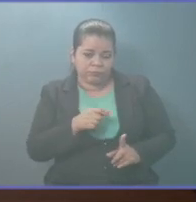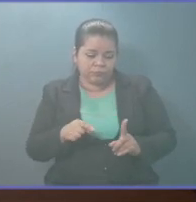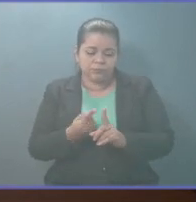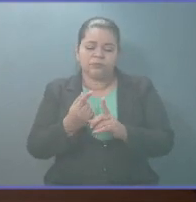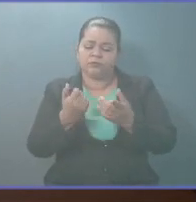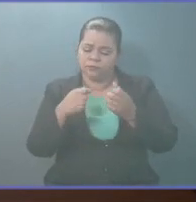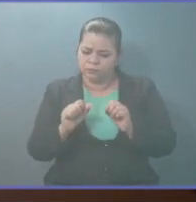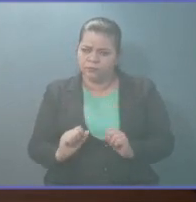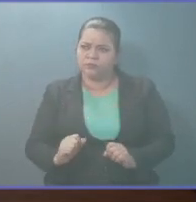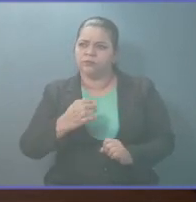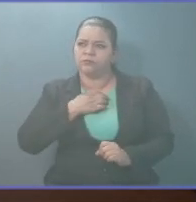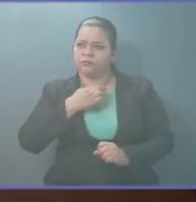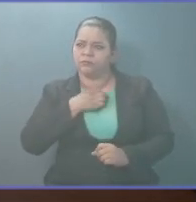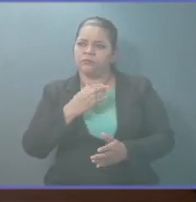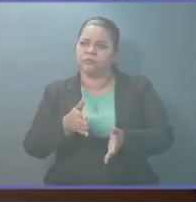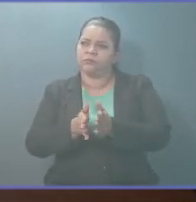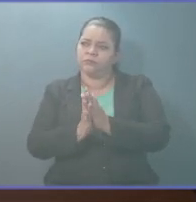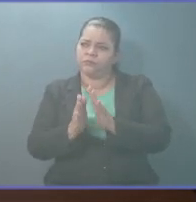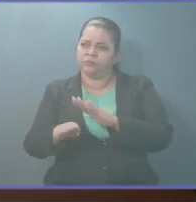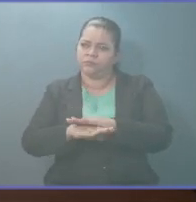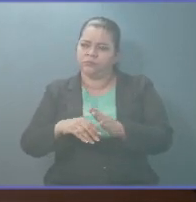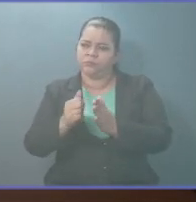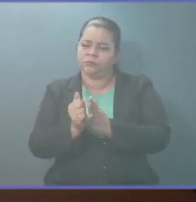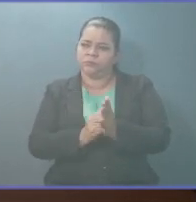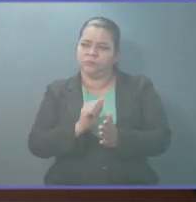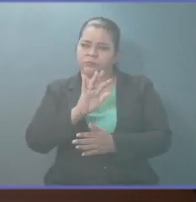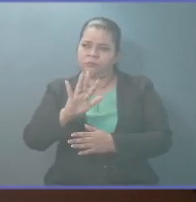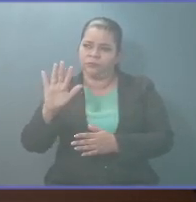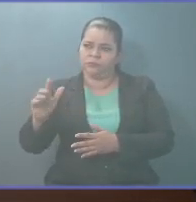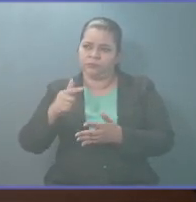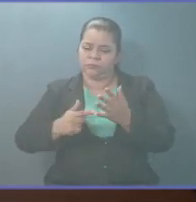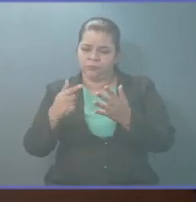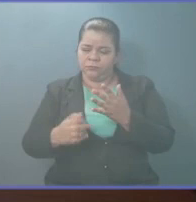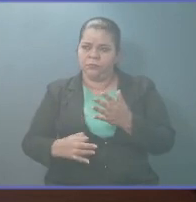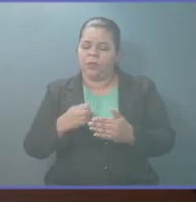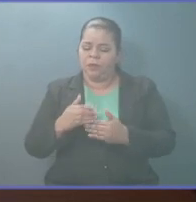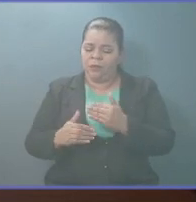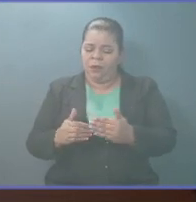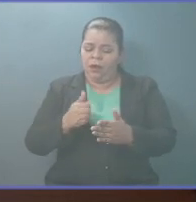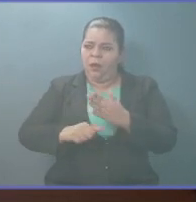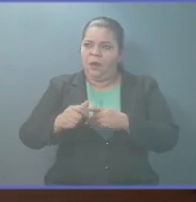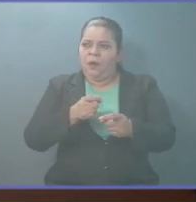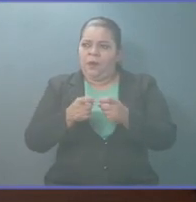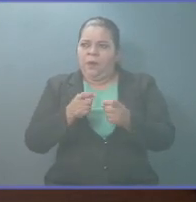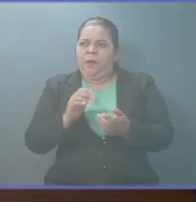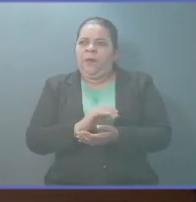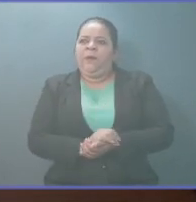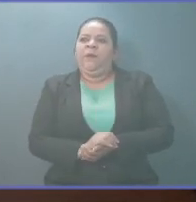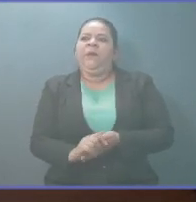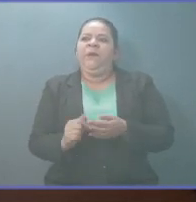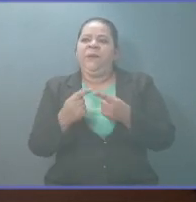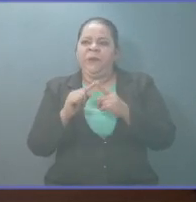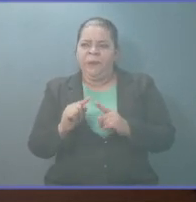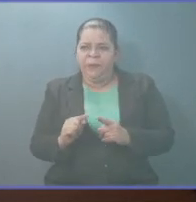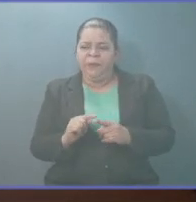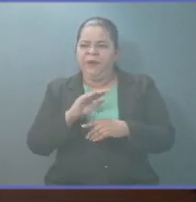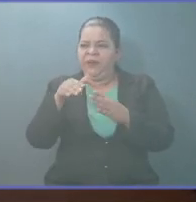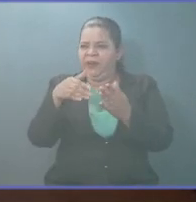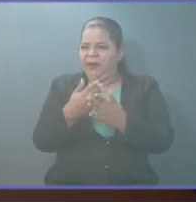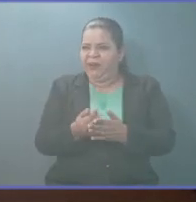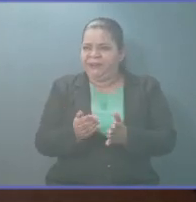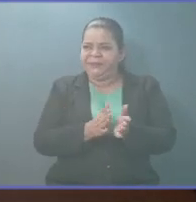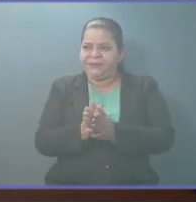puede reclamar indemnización de conformidad al artículo 55 de la Ley de Procedimientos Administrativos. En caso de intereses